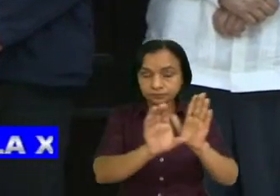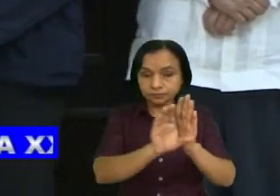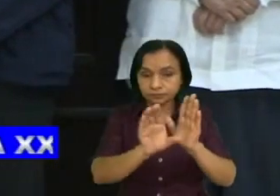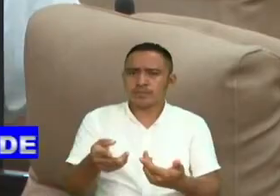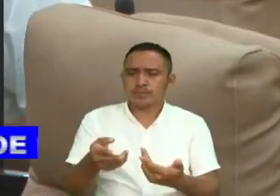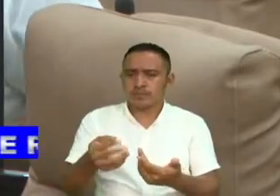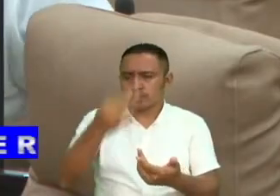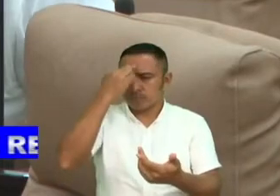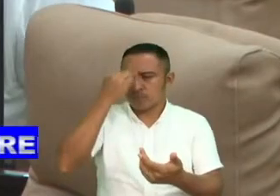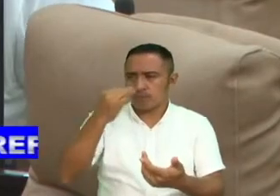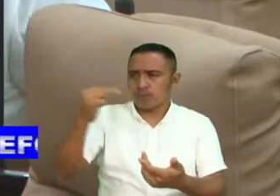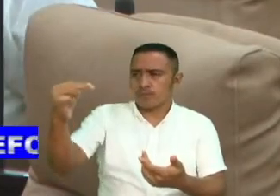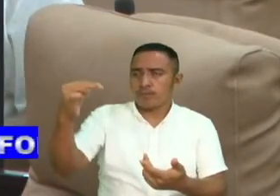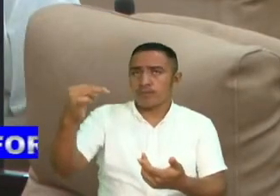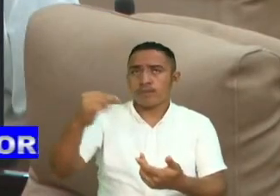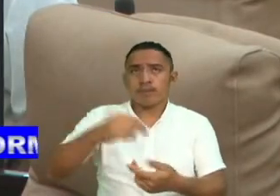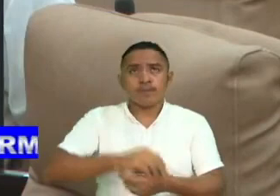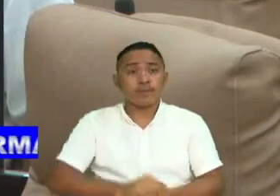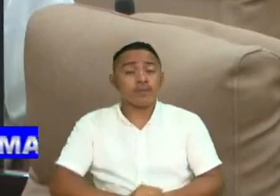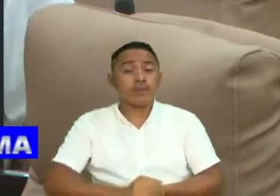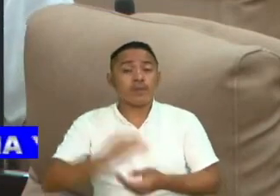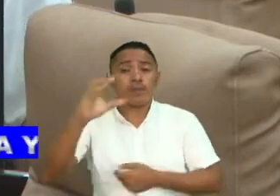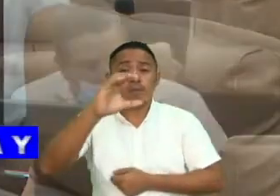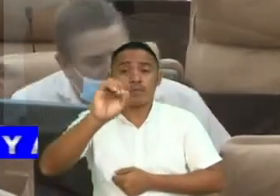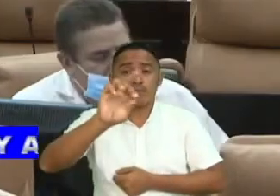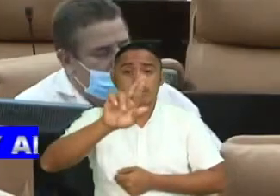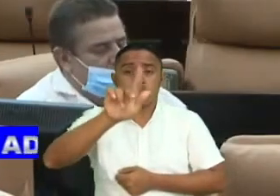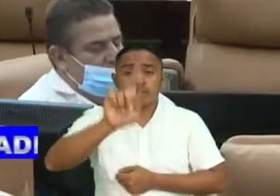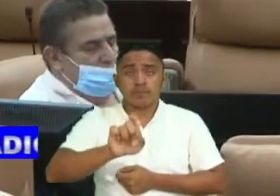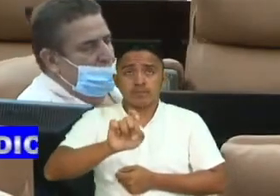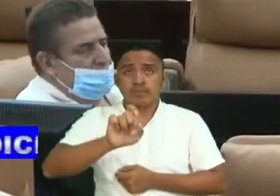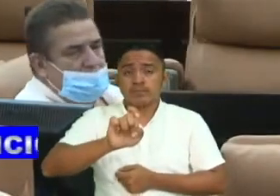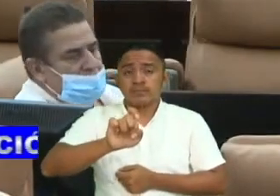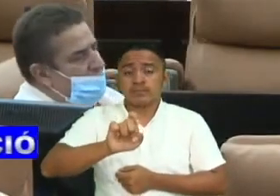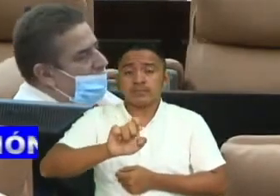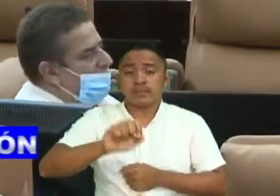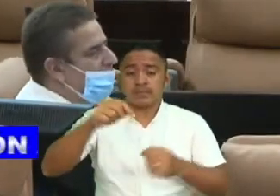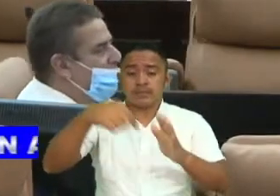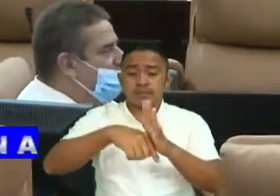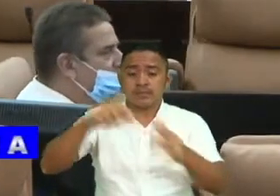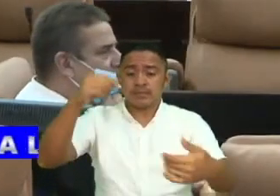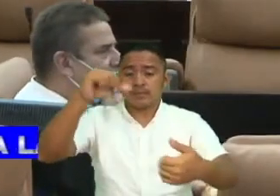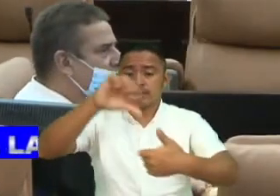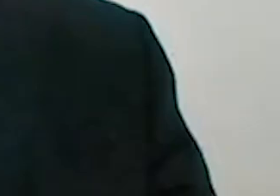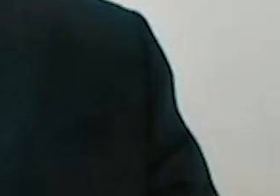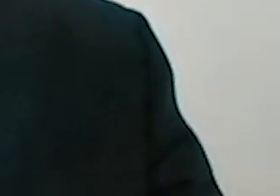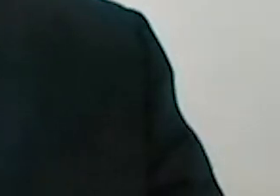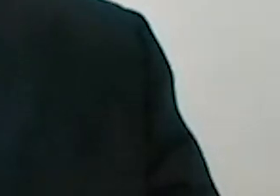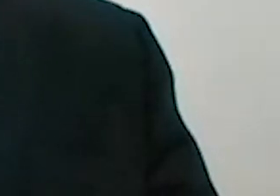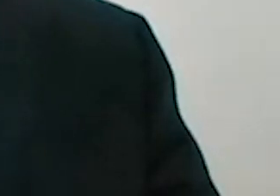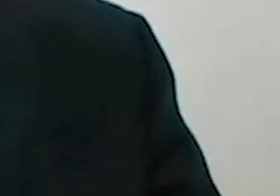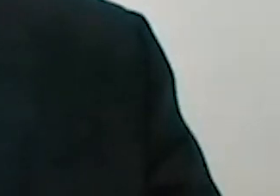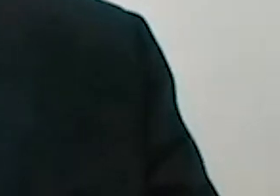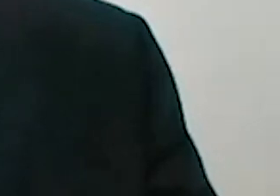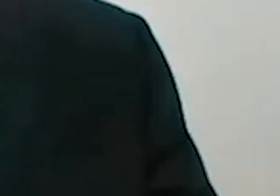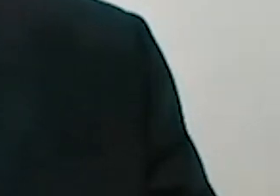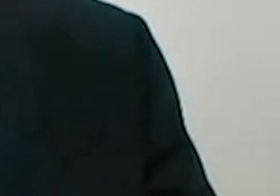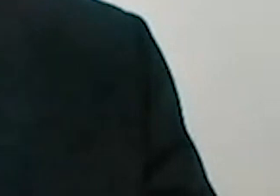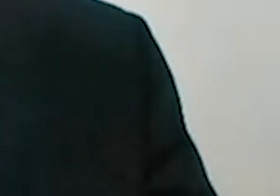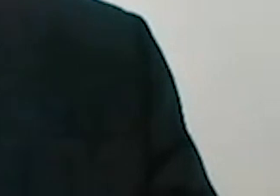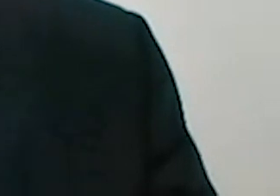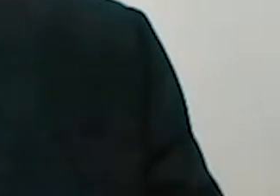y las recientes reformas electorales que otorgan amplias ventajas al frente sandinista el politólogo e investigador